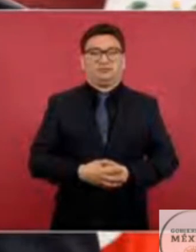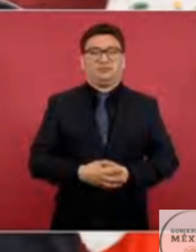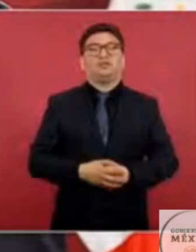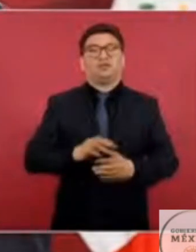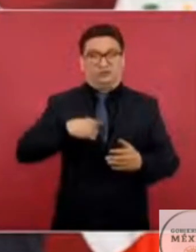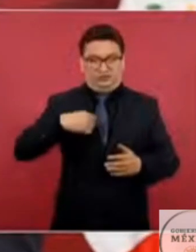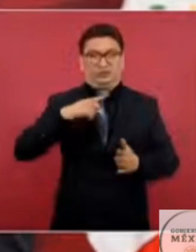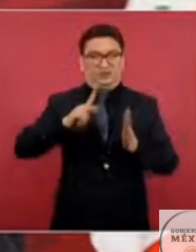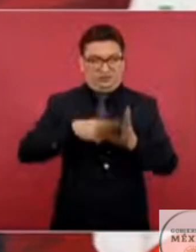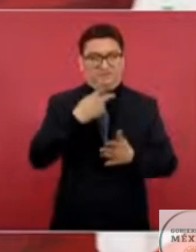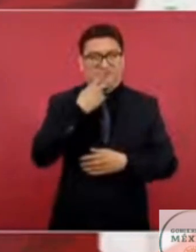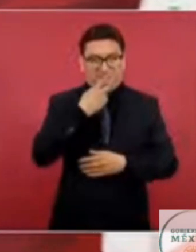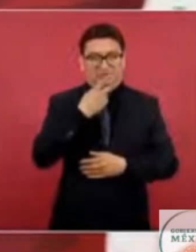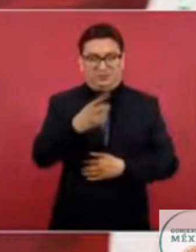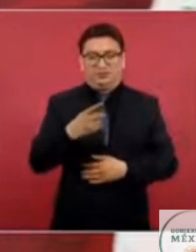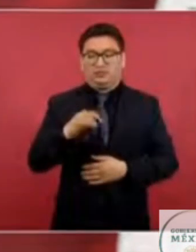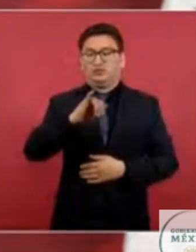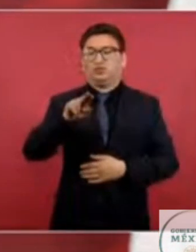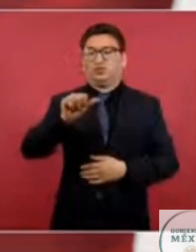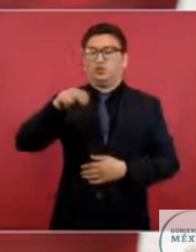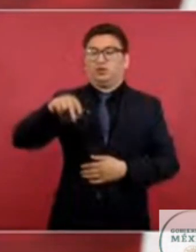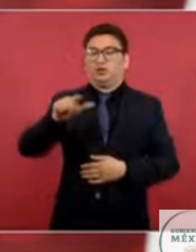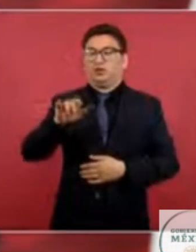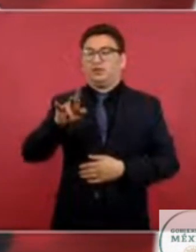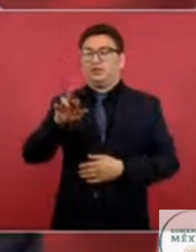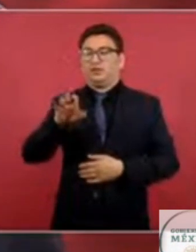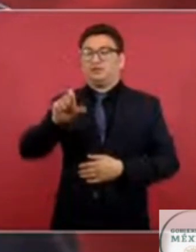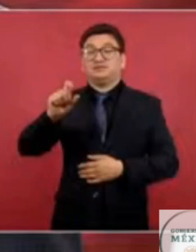al dicho de Juan Álvarez,